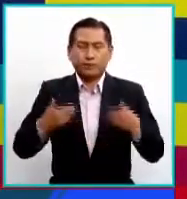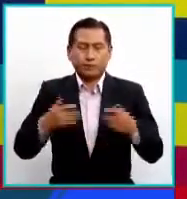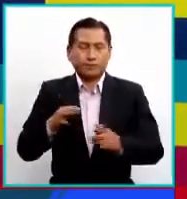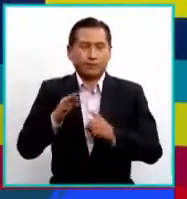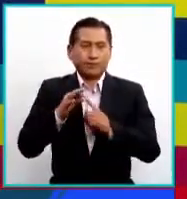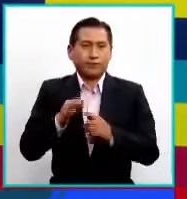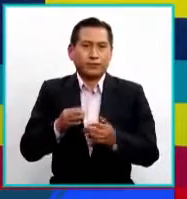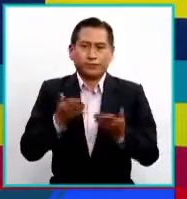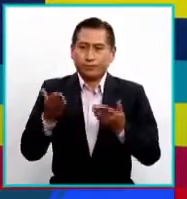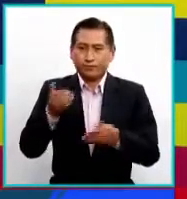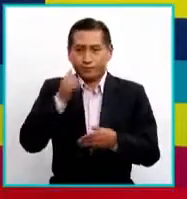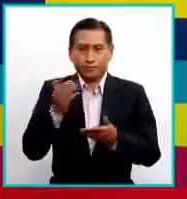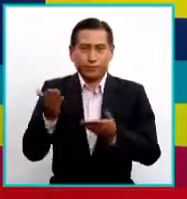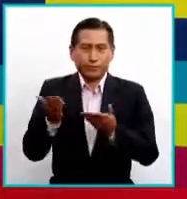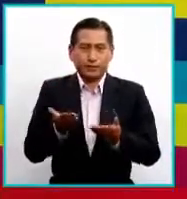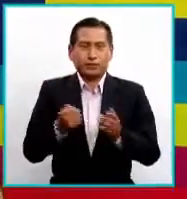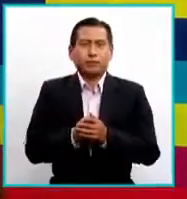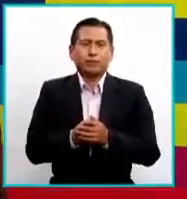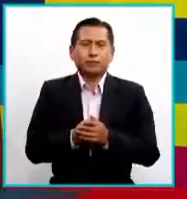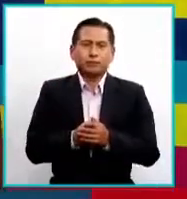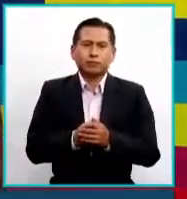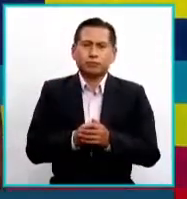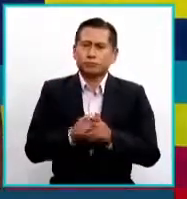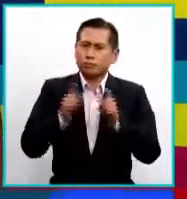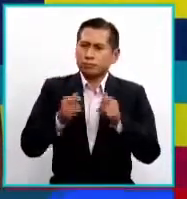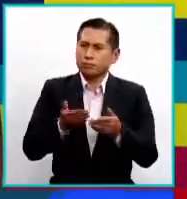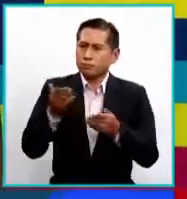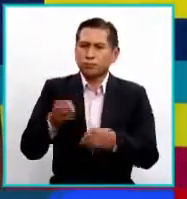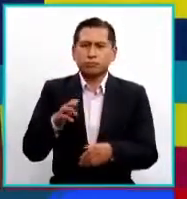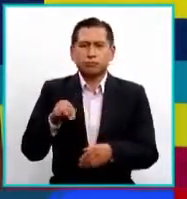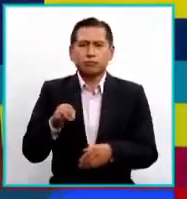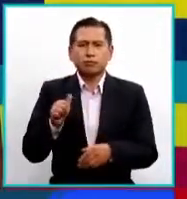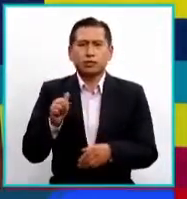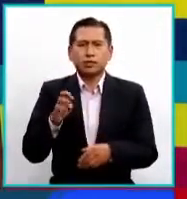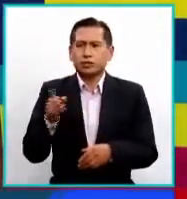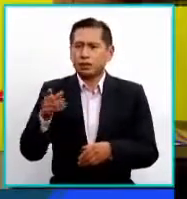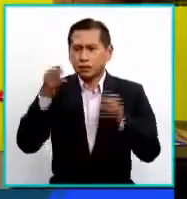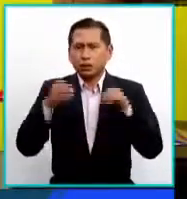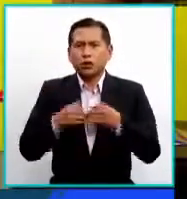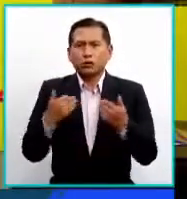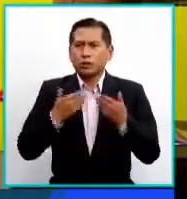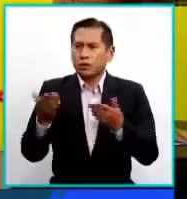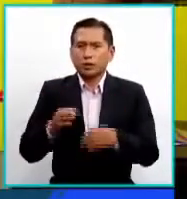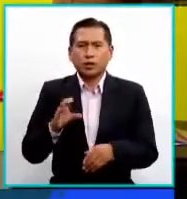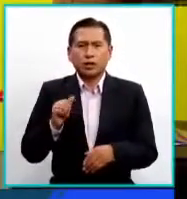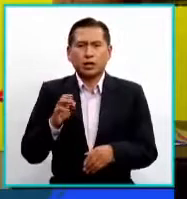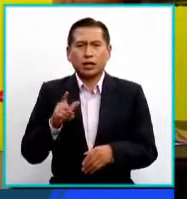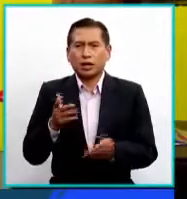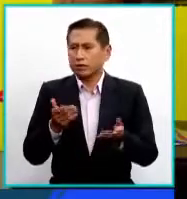especial y distinto a nuestra invitada. Quiero preguntarle directamente al Marce, ¿cómo podría definir a Carla?